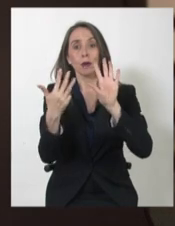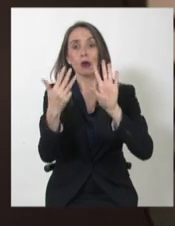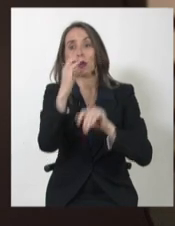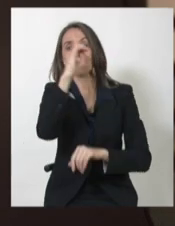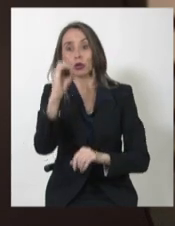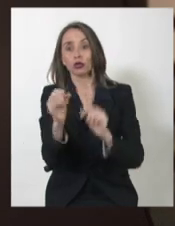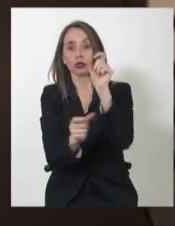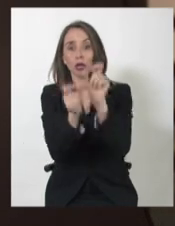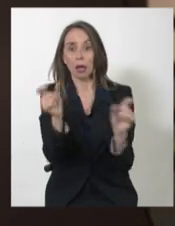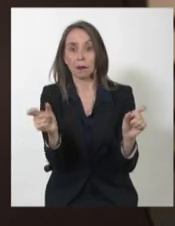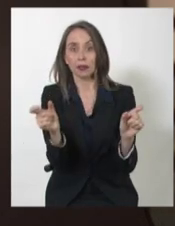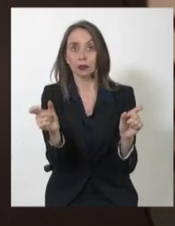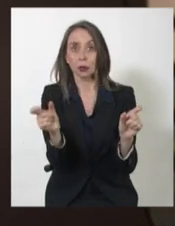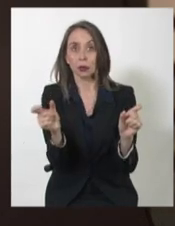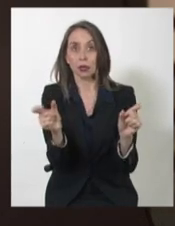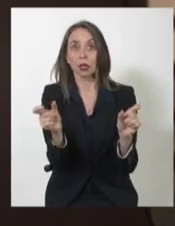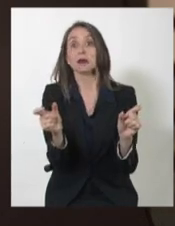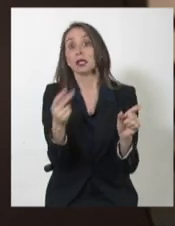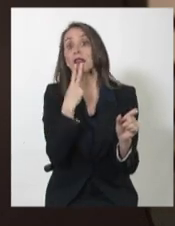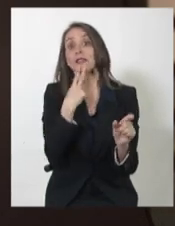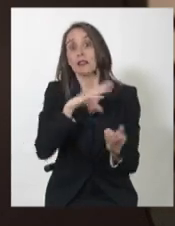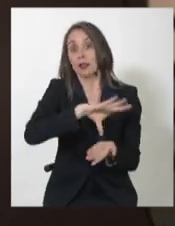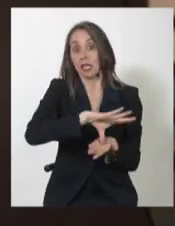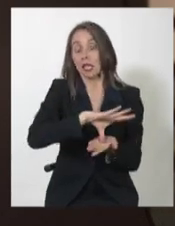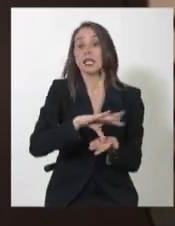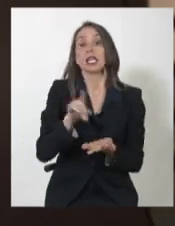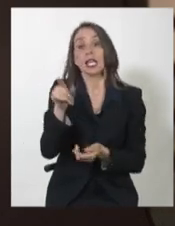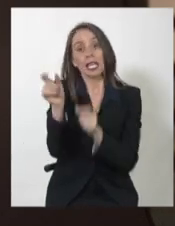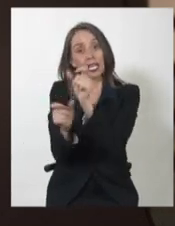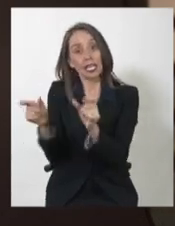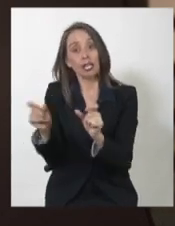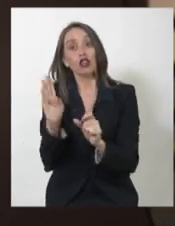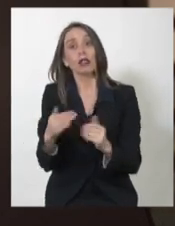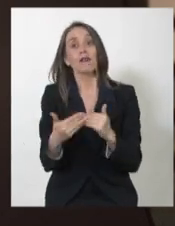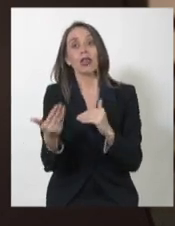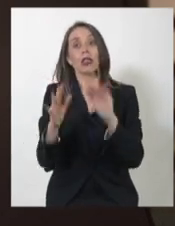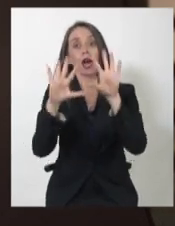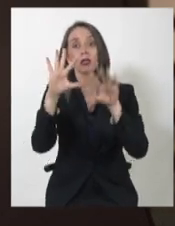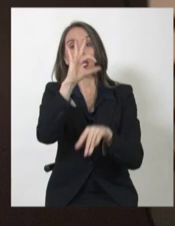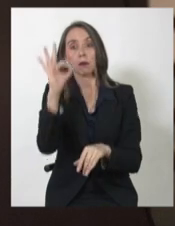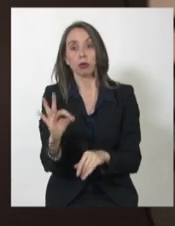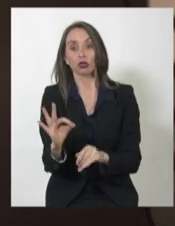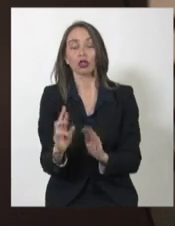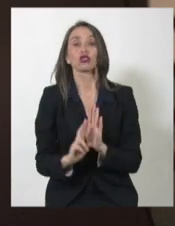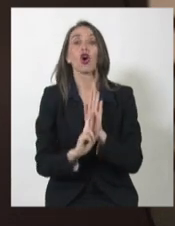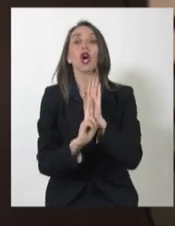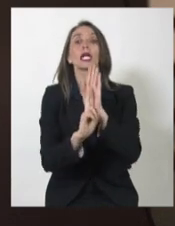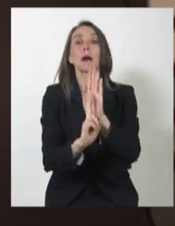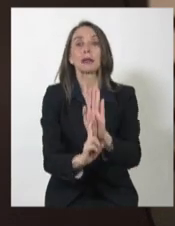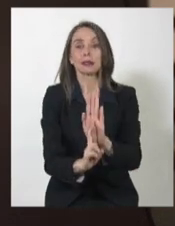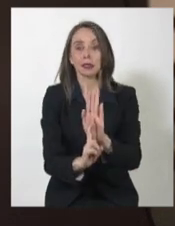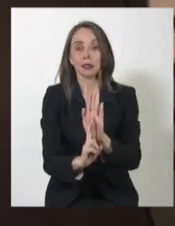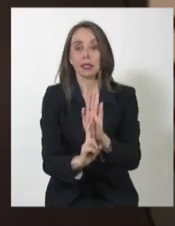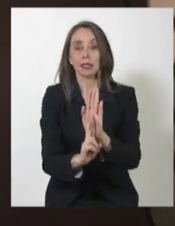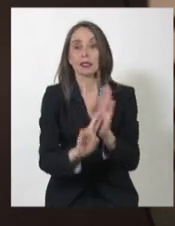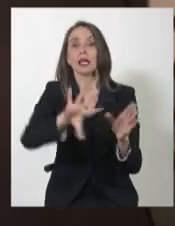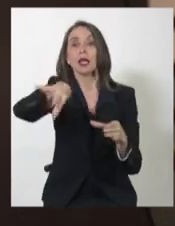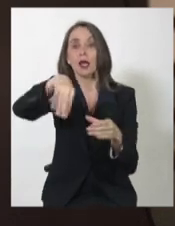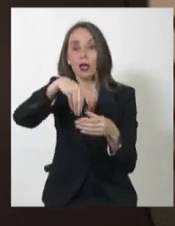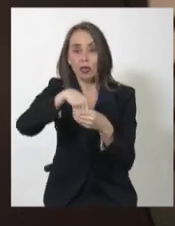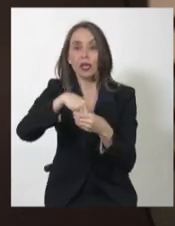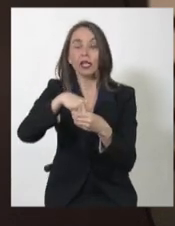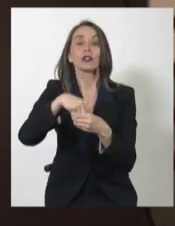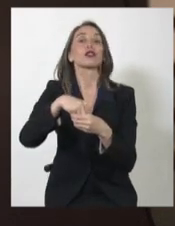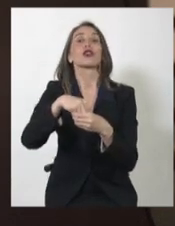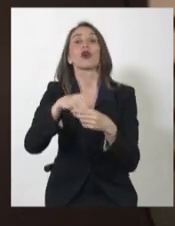9,9% de la población. En consecuencia, deberían tener un 10% de representación en la asamblea, en